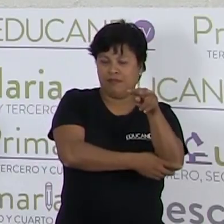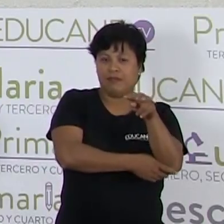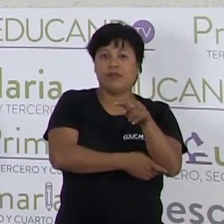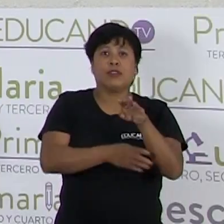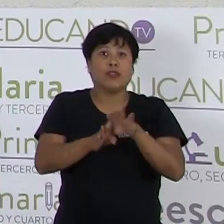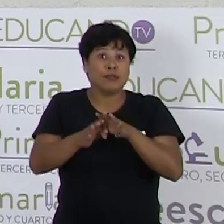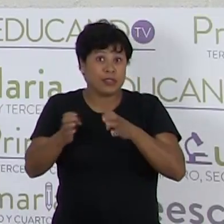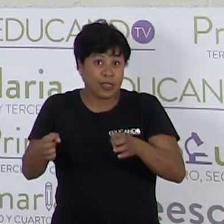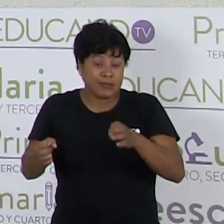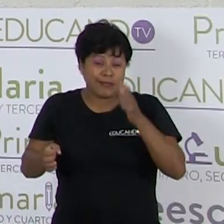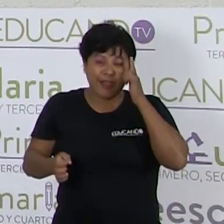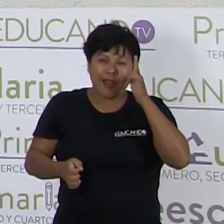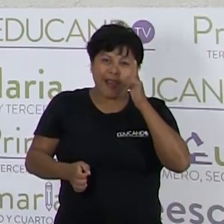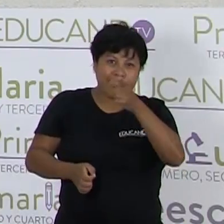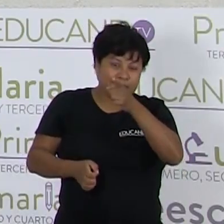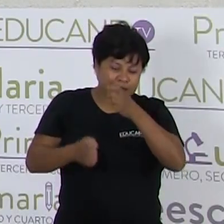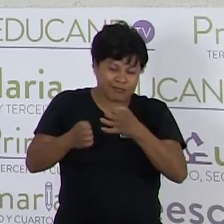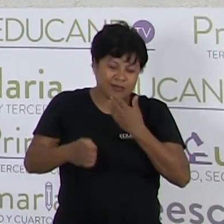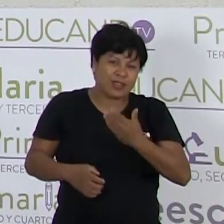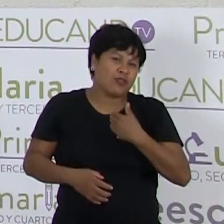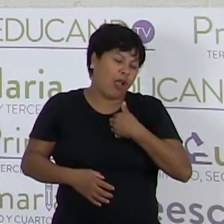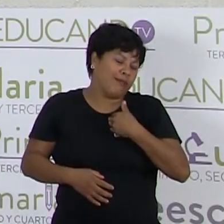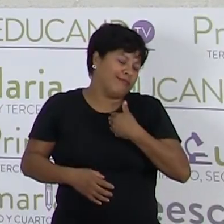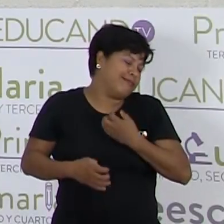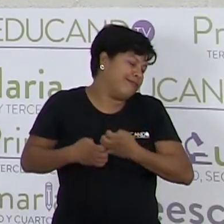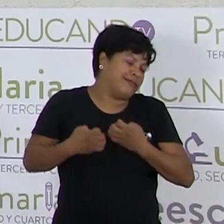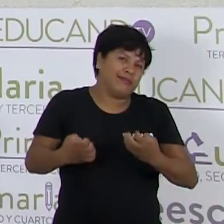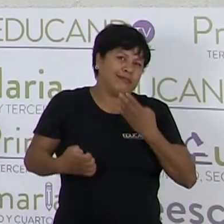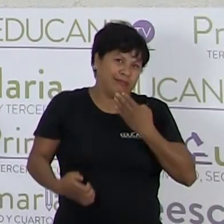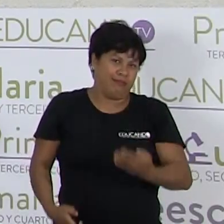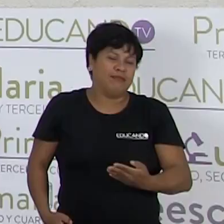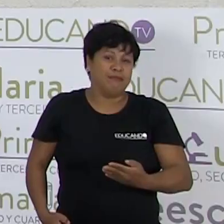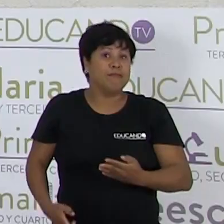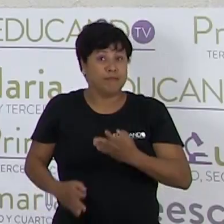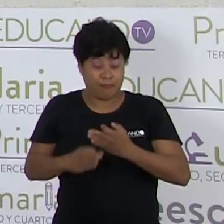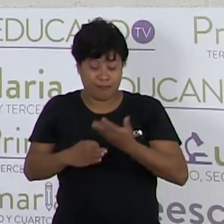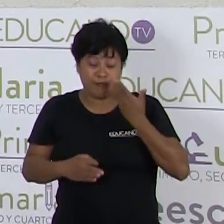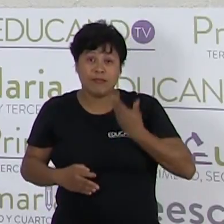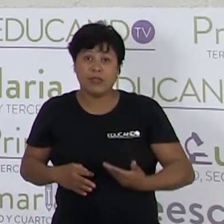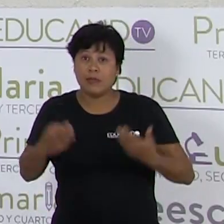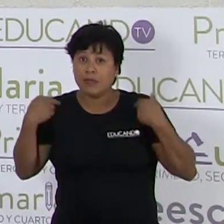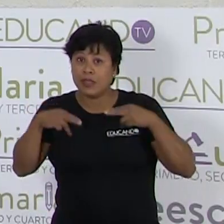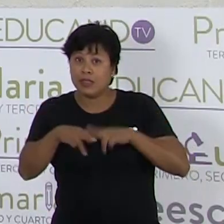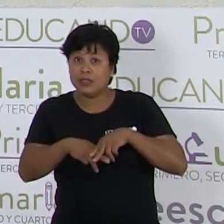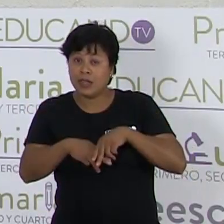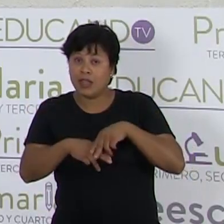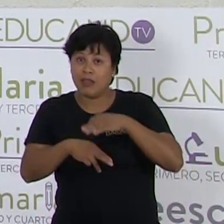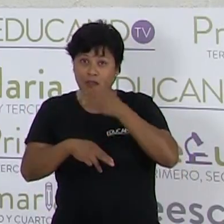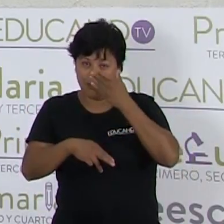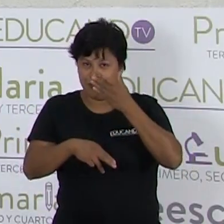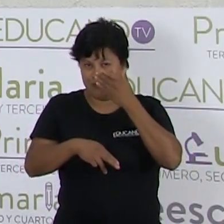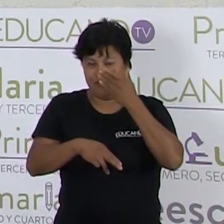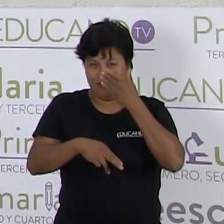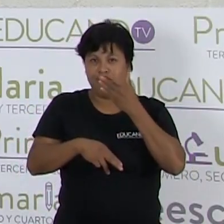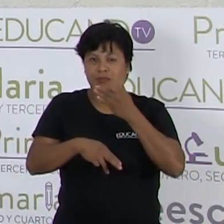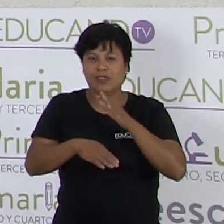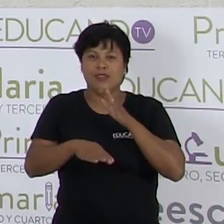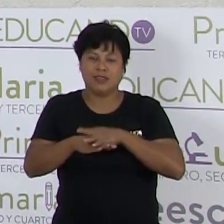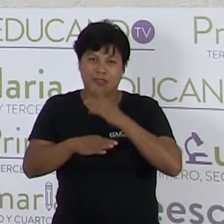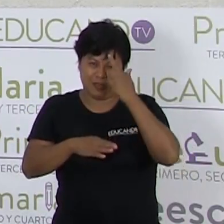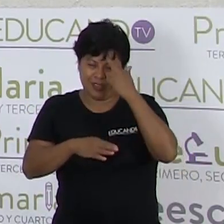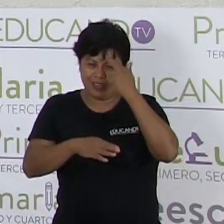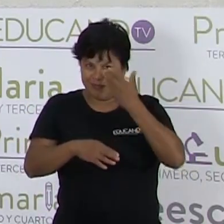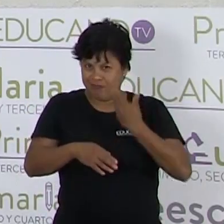¿Cómo estás? Yo espero que muy bien. Yo estoy muy bien. Con ustedes la maestra Flor, ¿sí me recuerdas? Sí, ¿verdad? Porque nos vemos